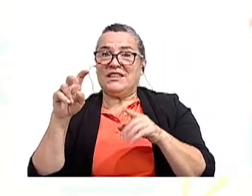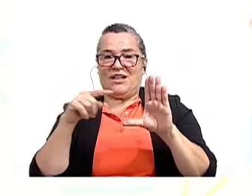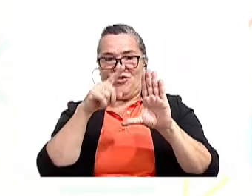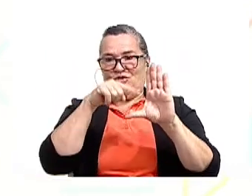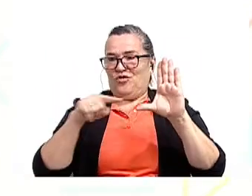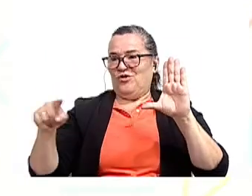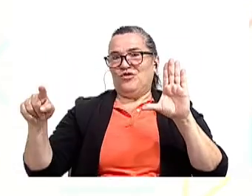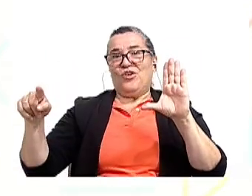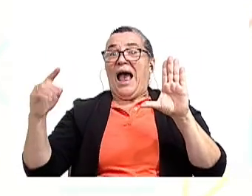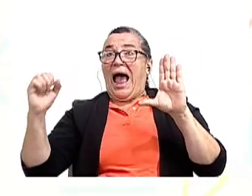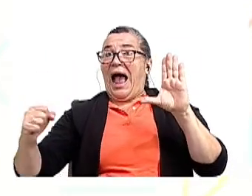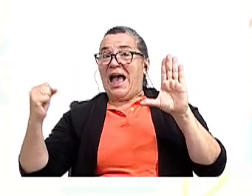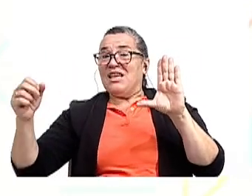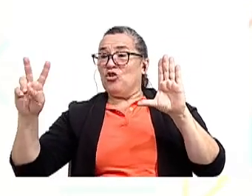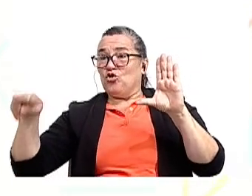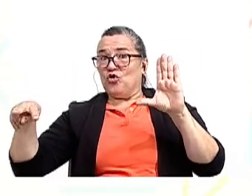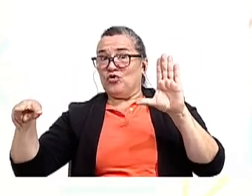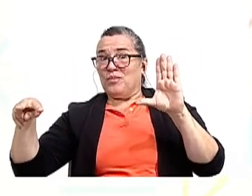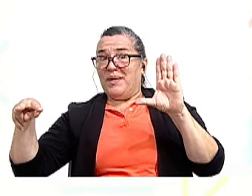$547,200 en el año